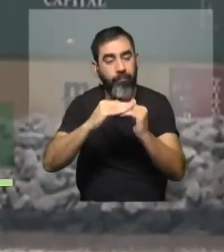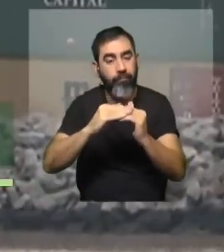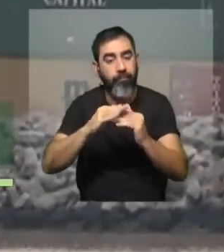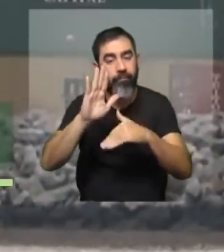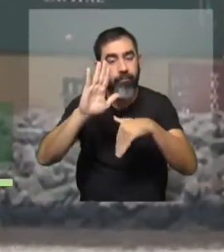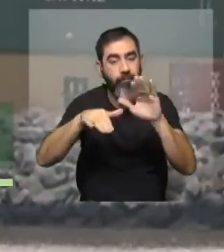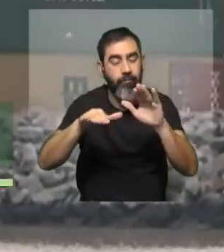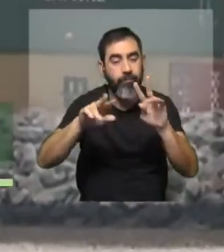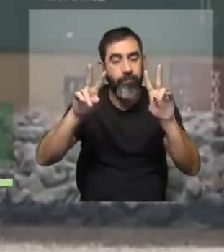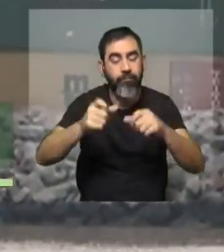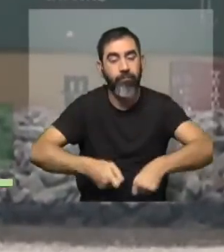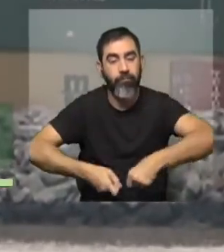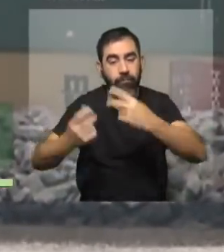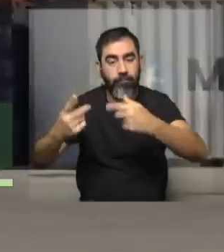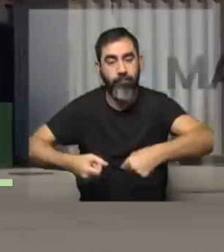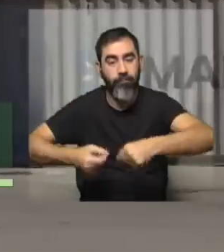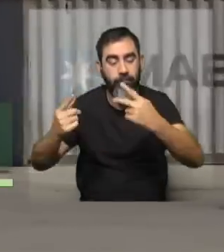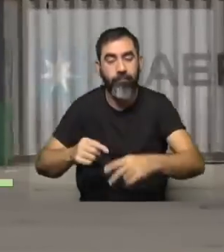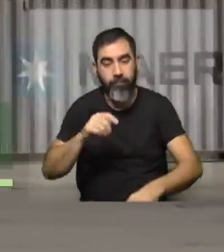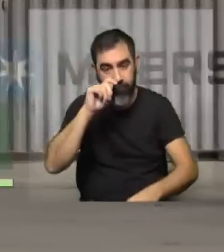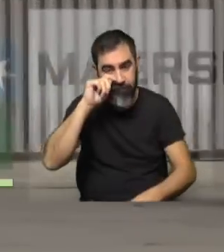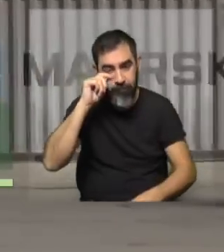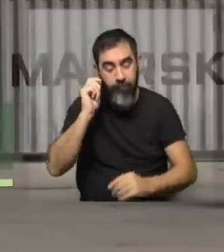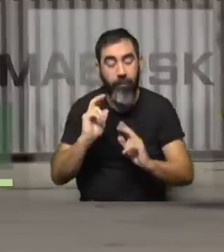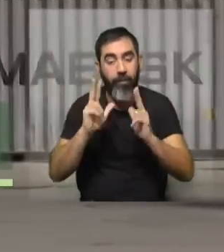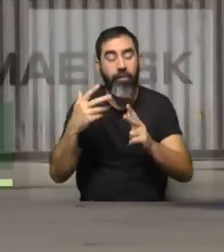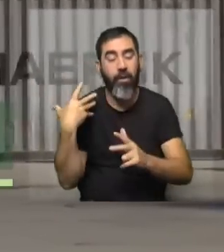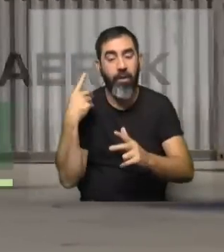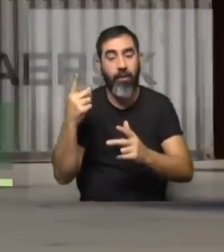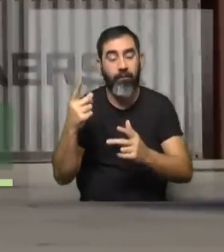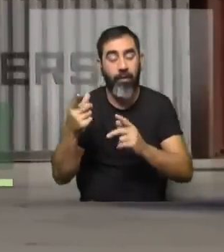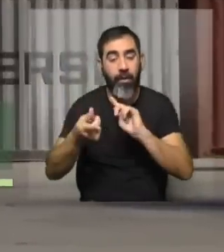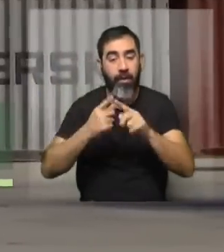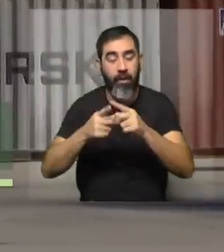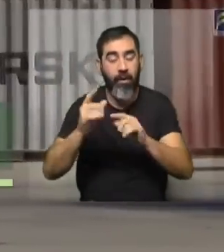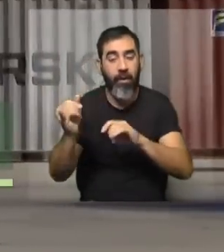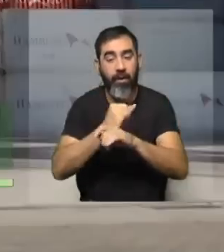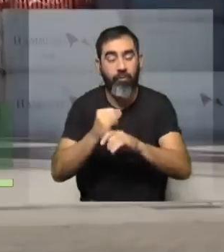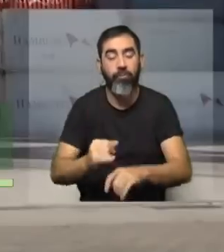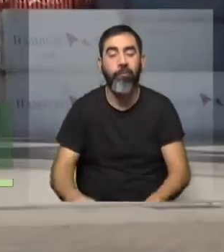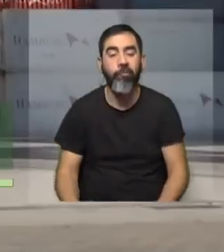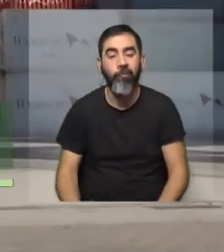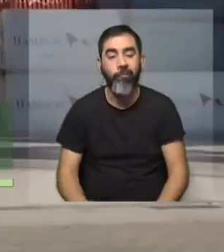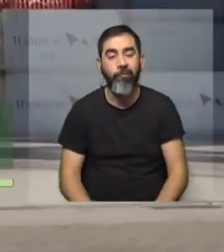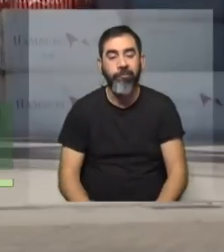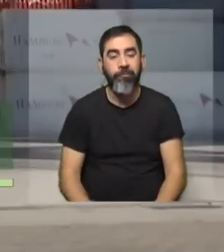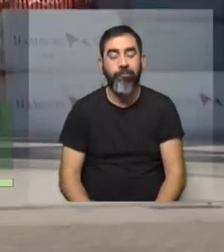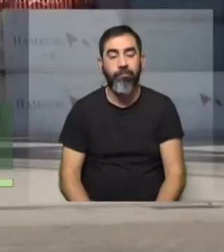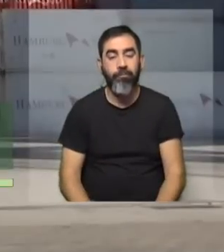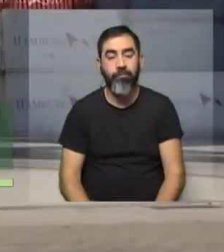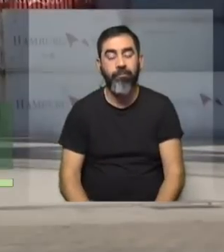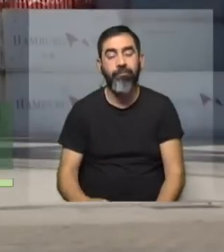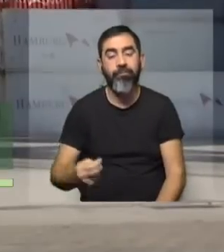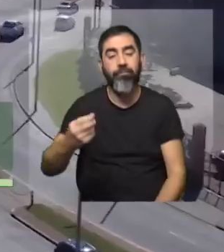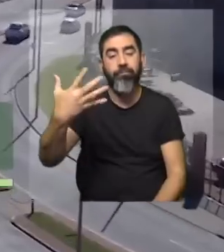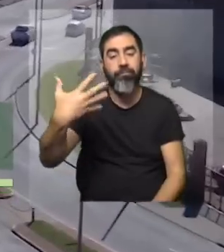especial atención al sector exportador expresó Fernando corría gerente de relaciones institucionales de tsp en el comunicado según la empresa el